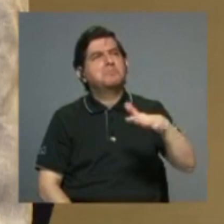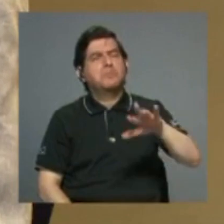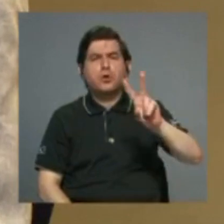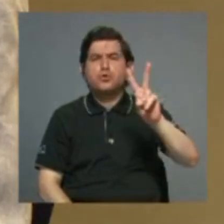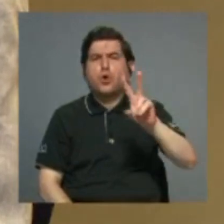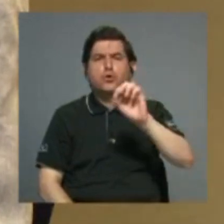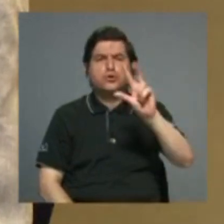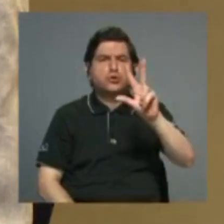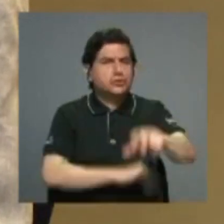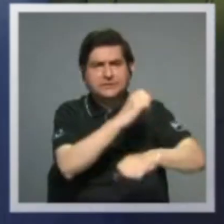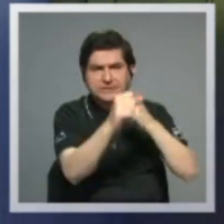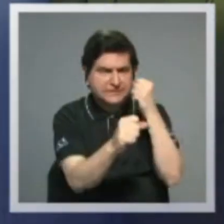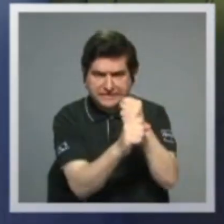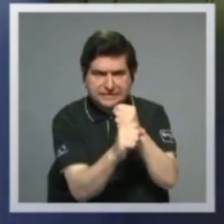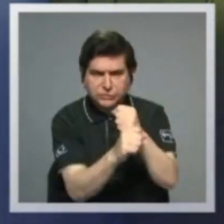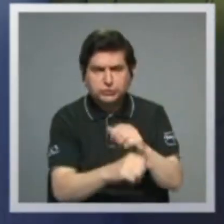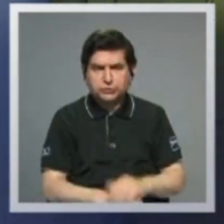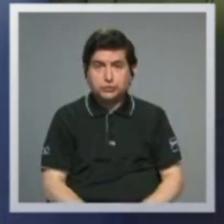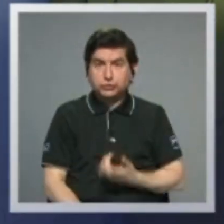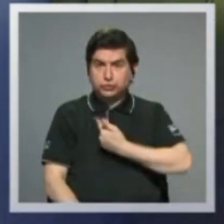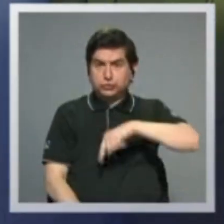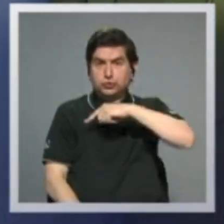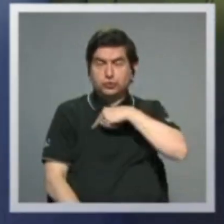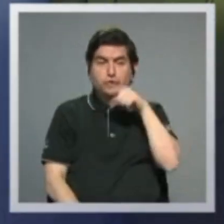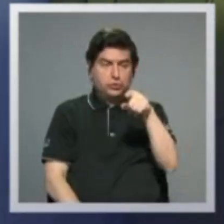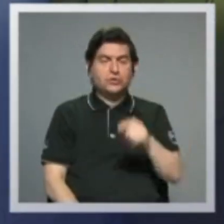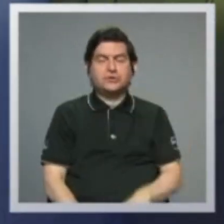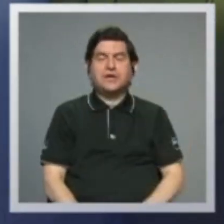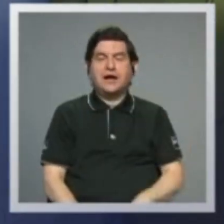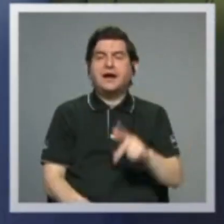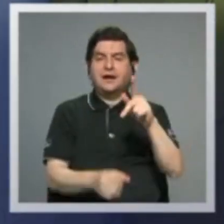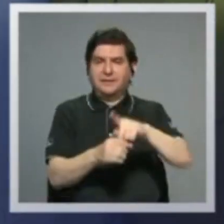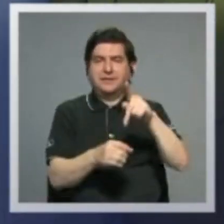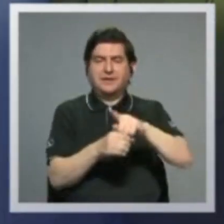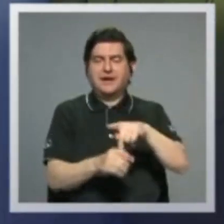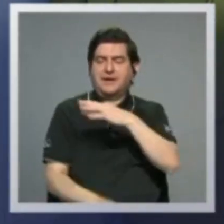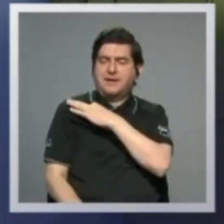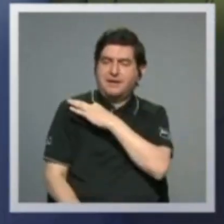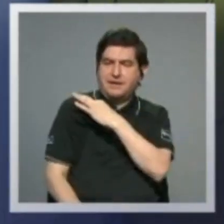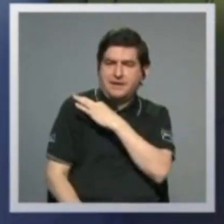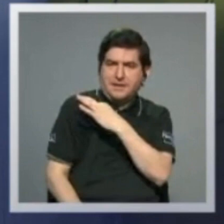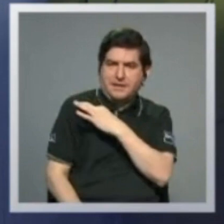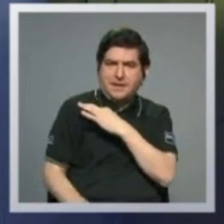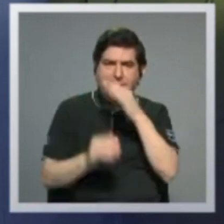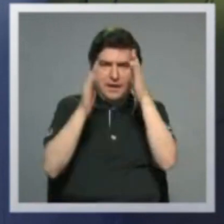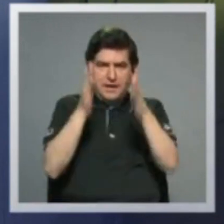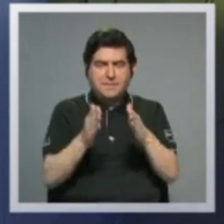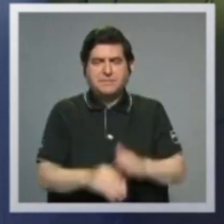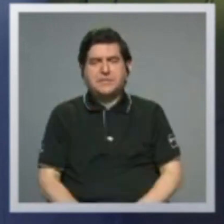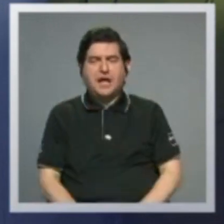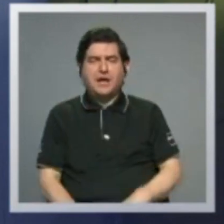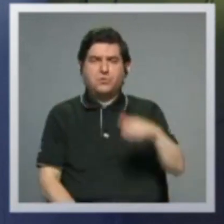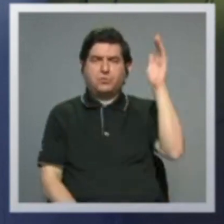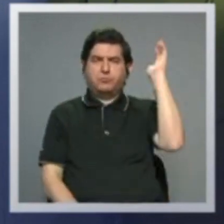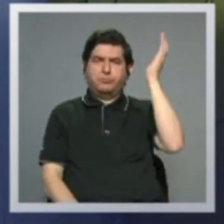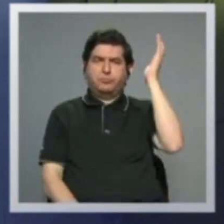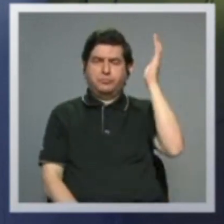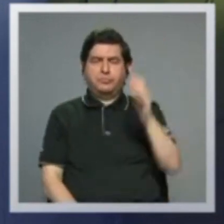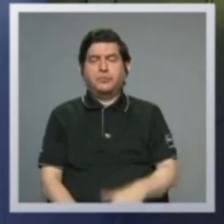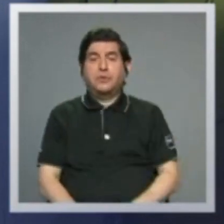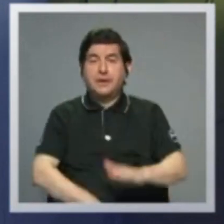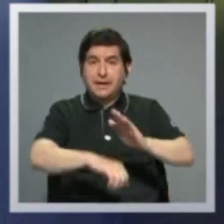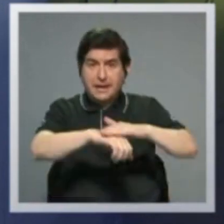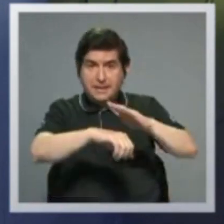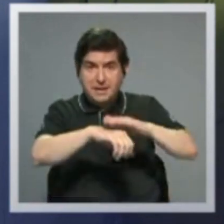años, donde tuvimos la presencia de un invitado magistral que la UNAM